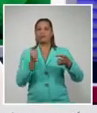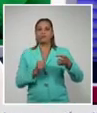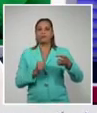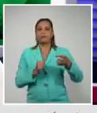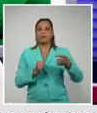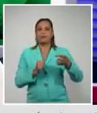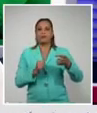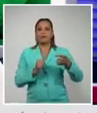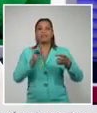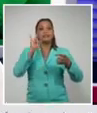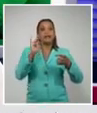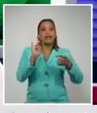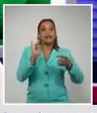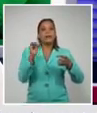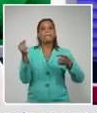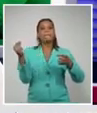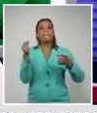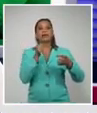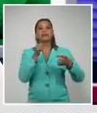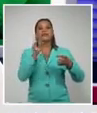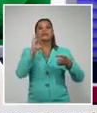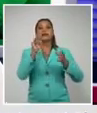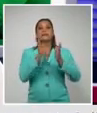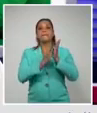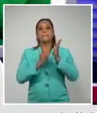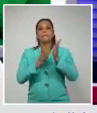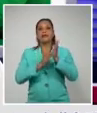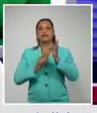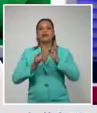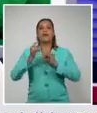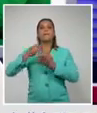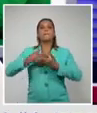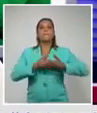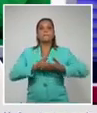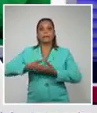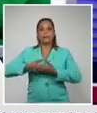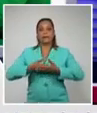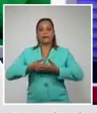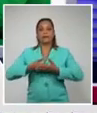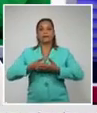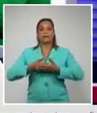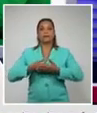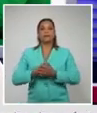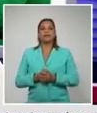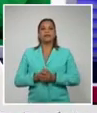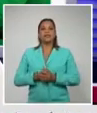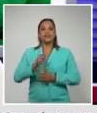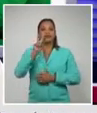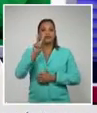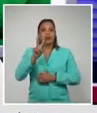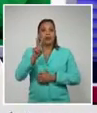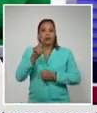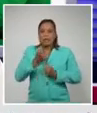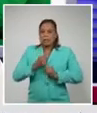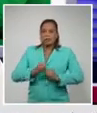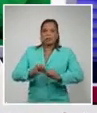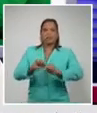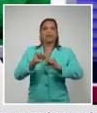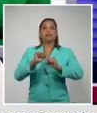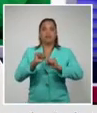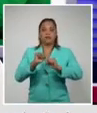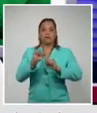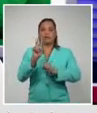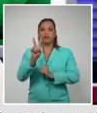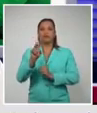7 menores de 6 meses, y de ellos 2 recién nacidos.